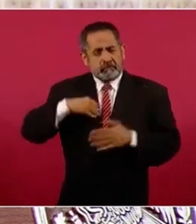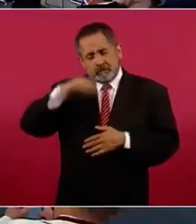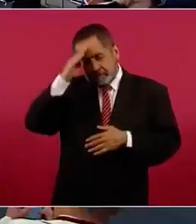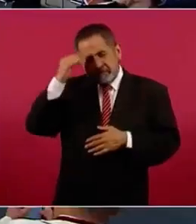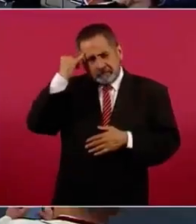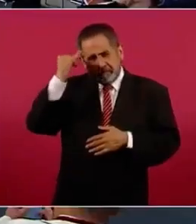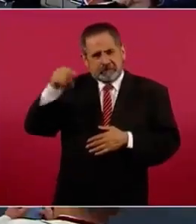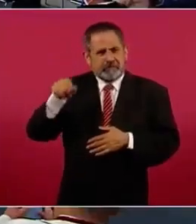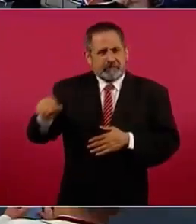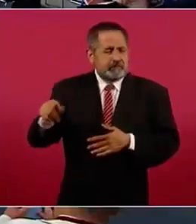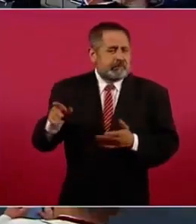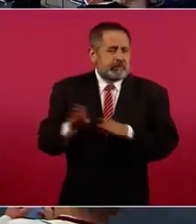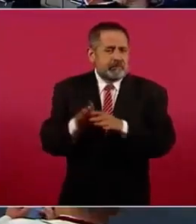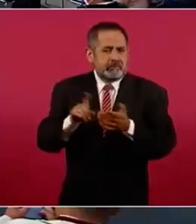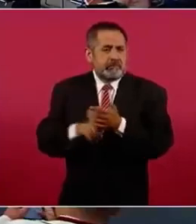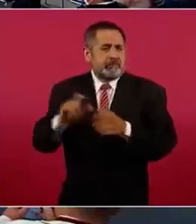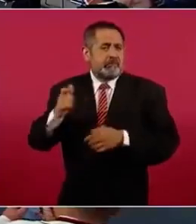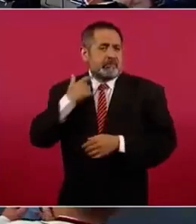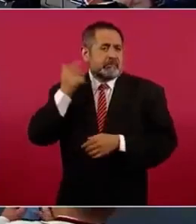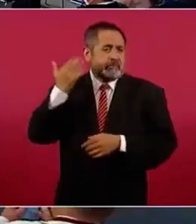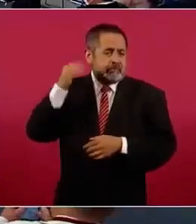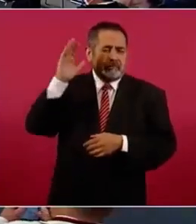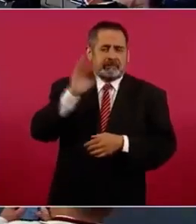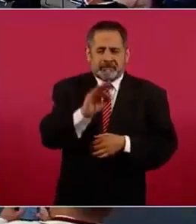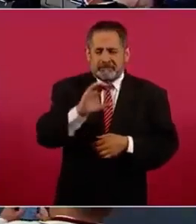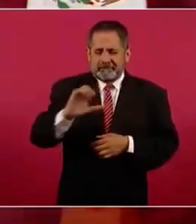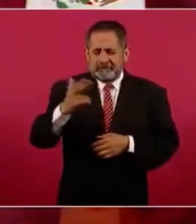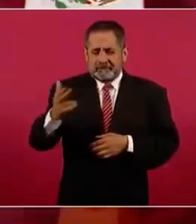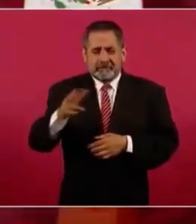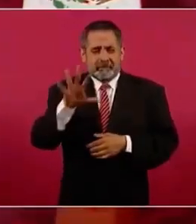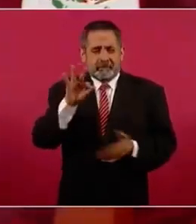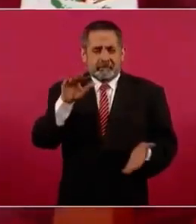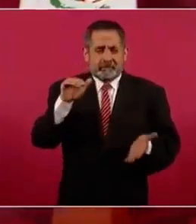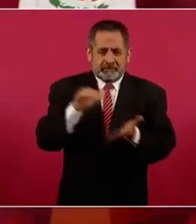que hizo Calderón, 40,000